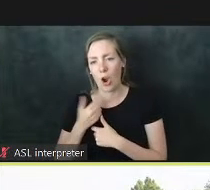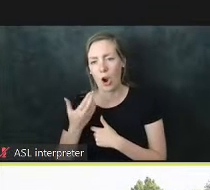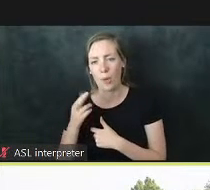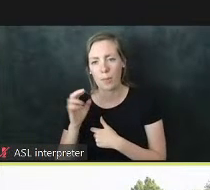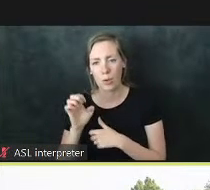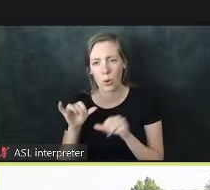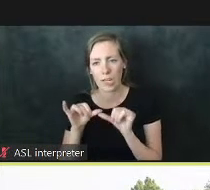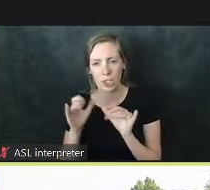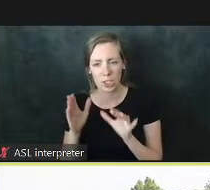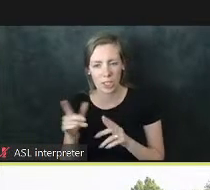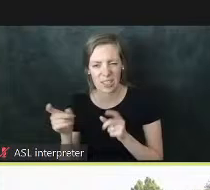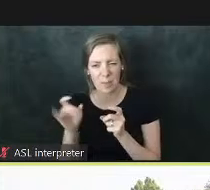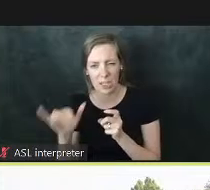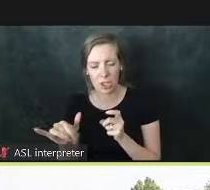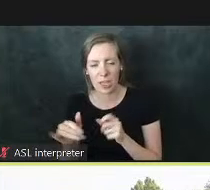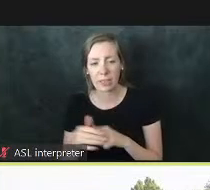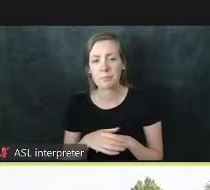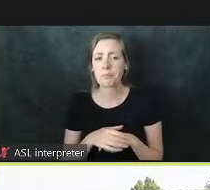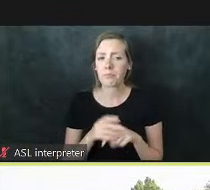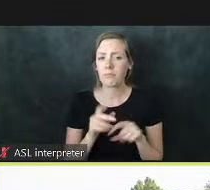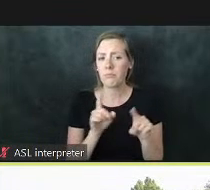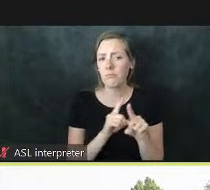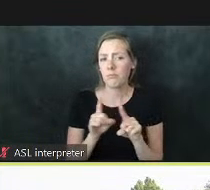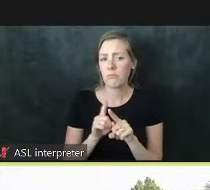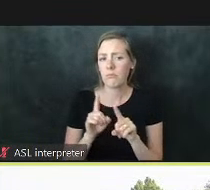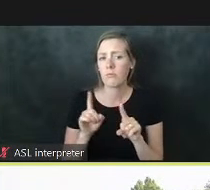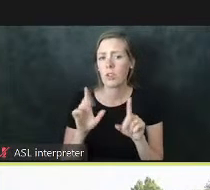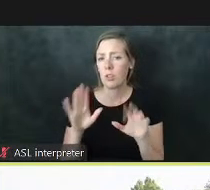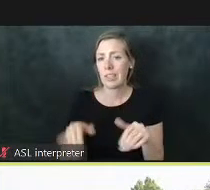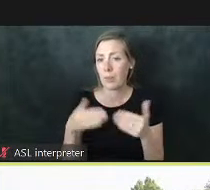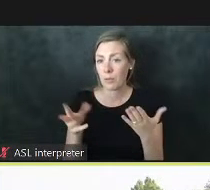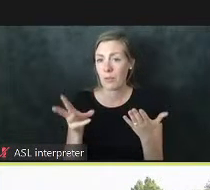Protegen bastante el área de